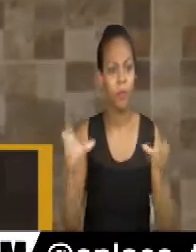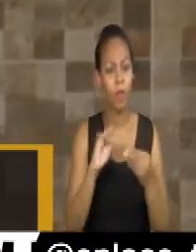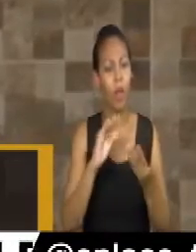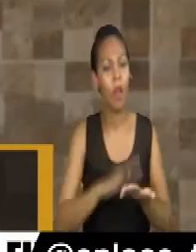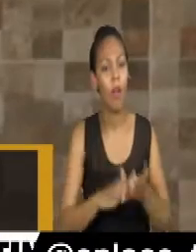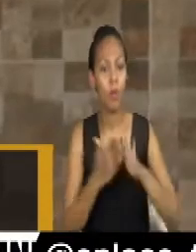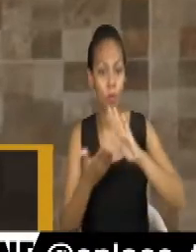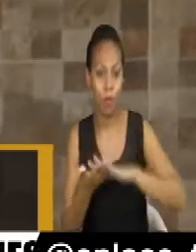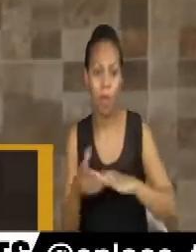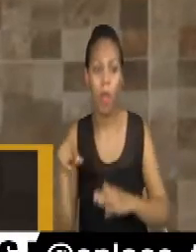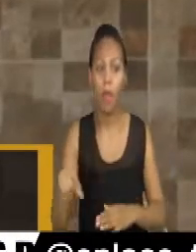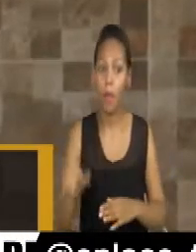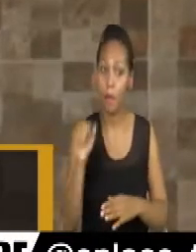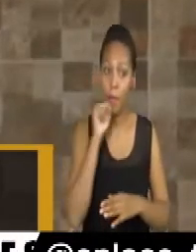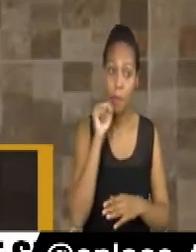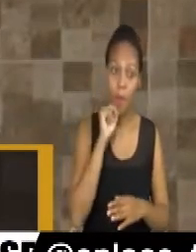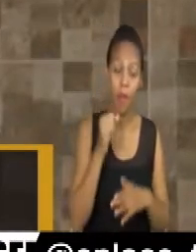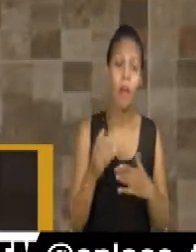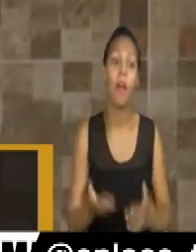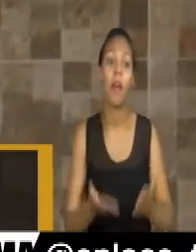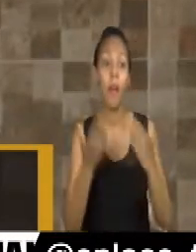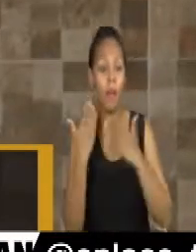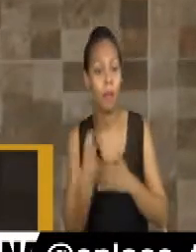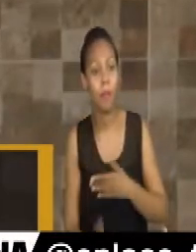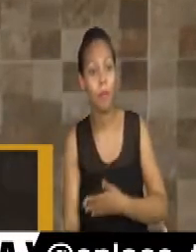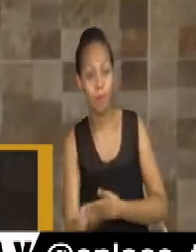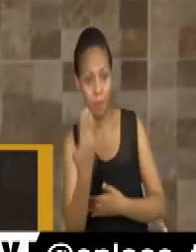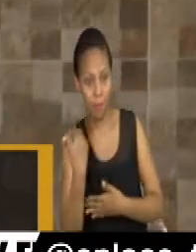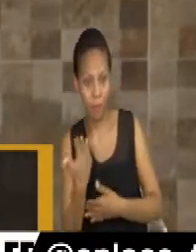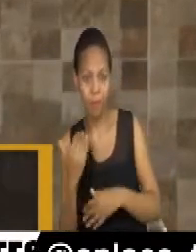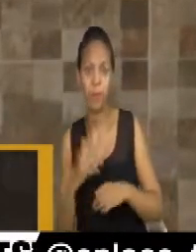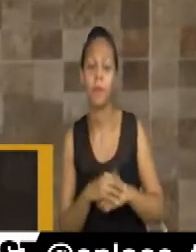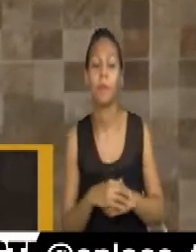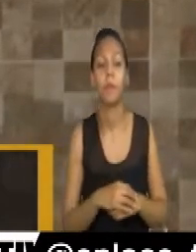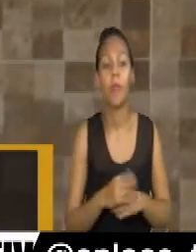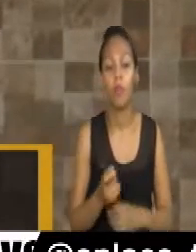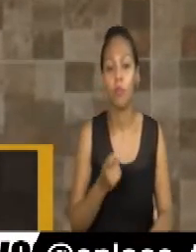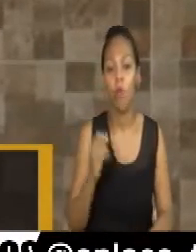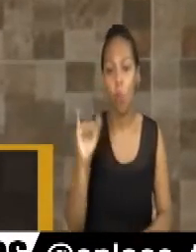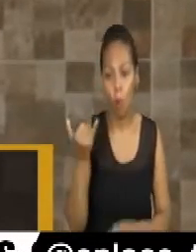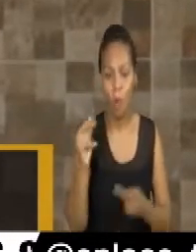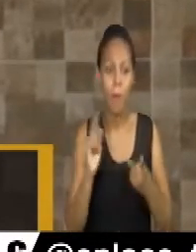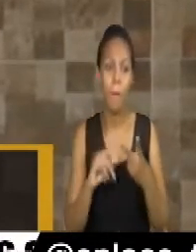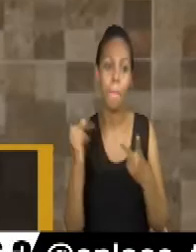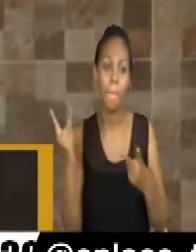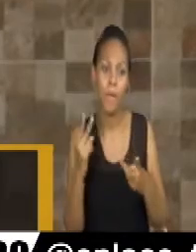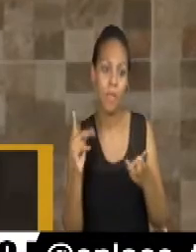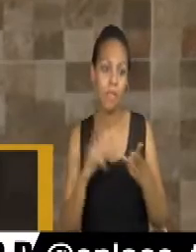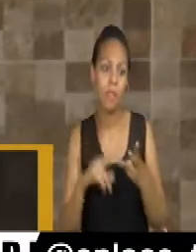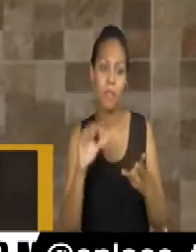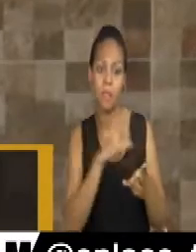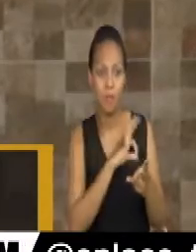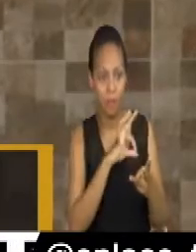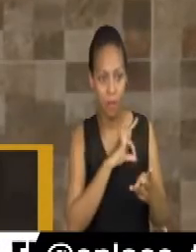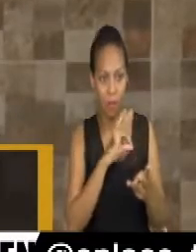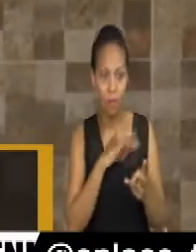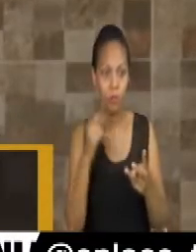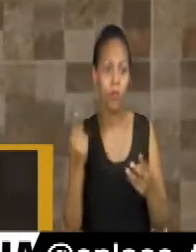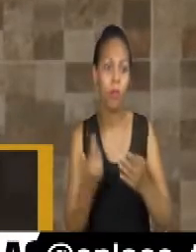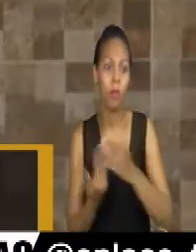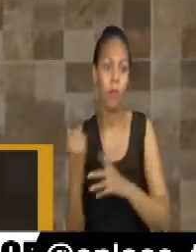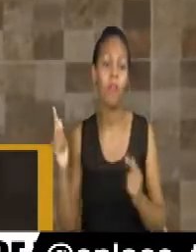Barranca Bermeja a que nos acompañen el día jueves, viernes y sábado para el Festival de